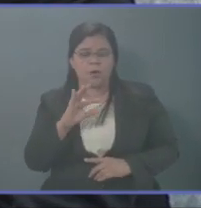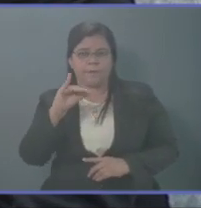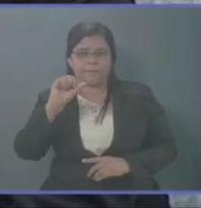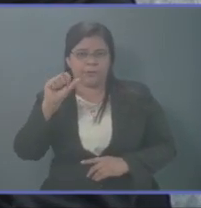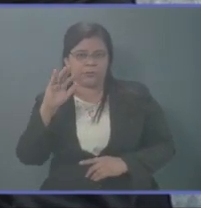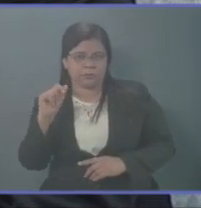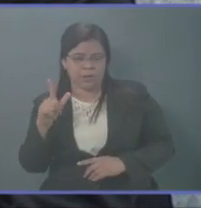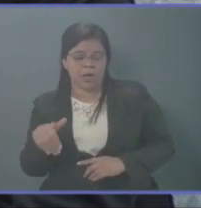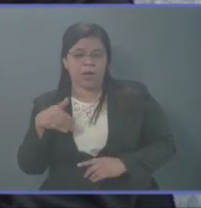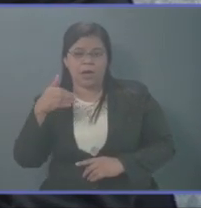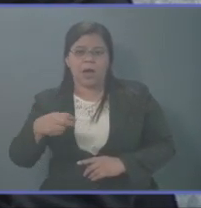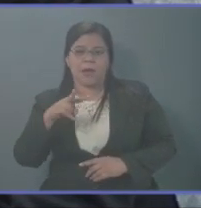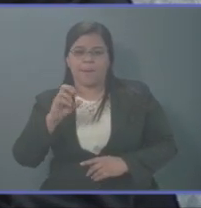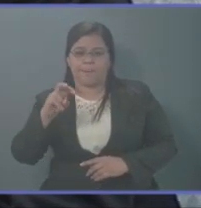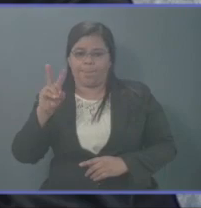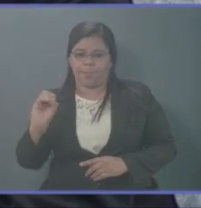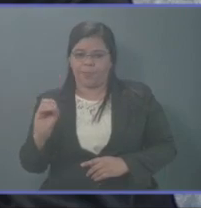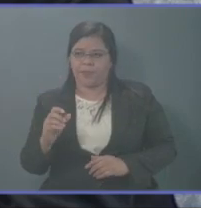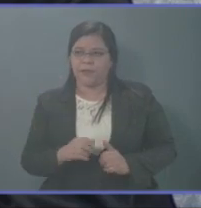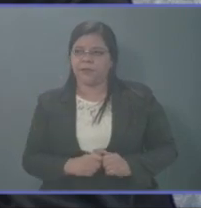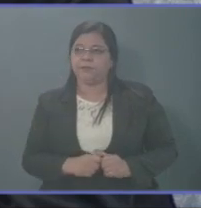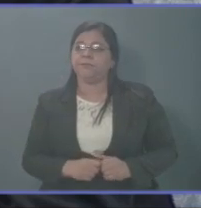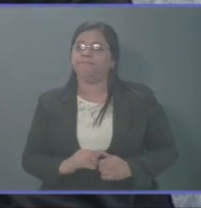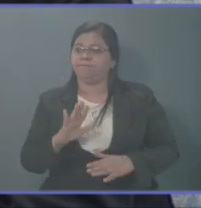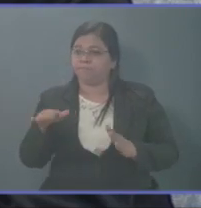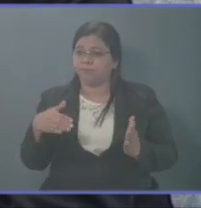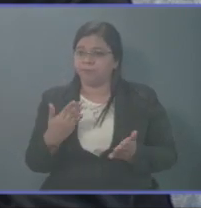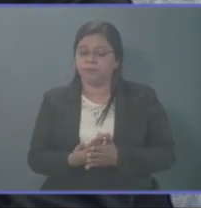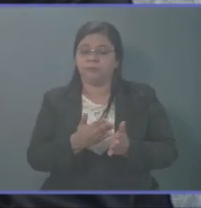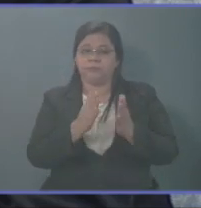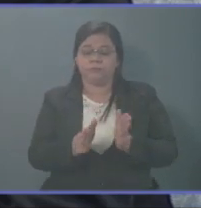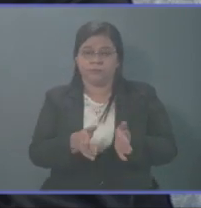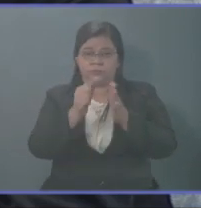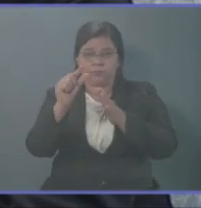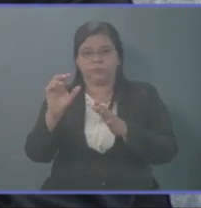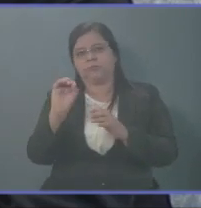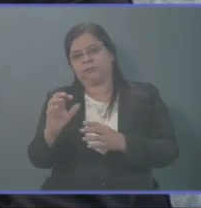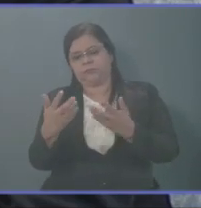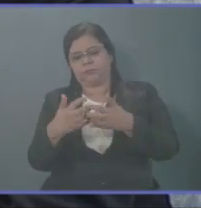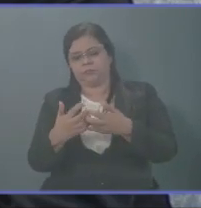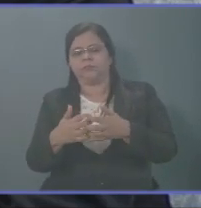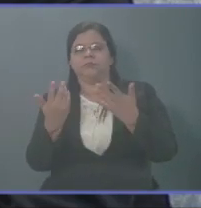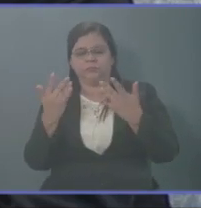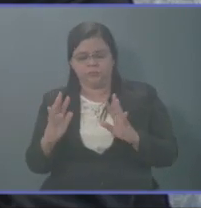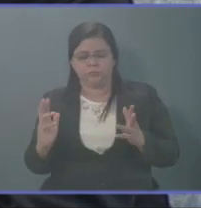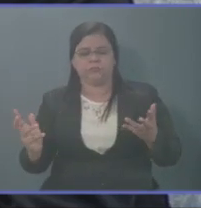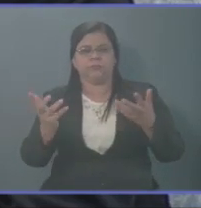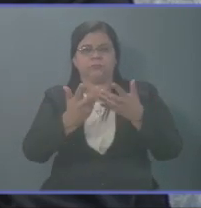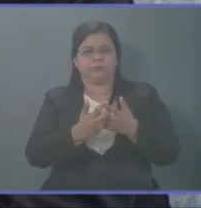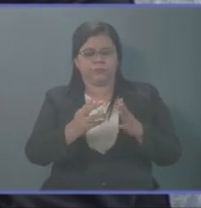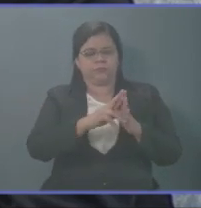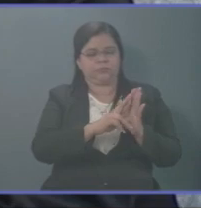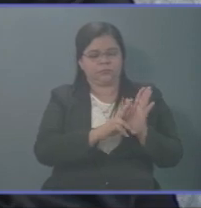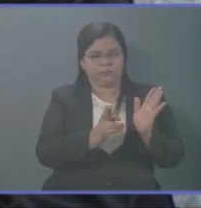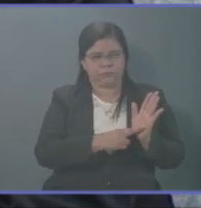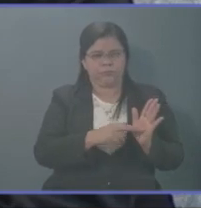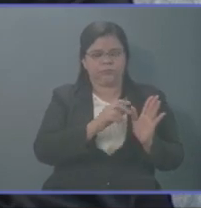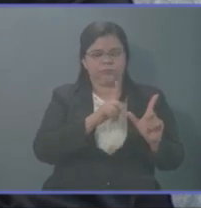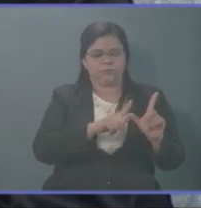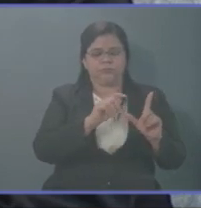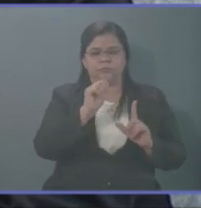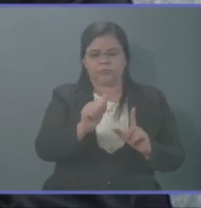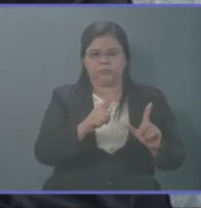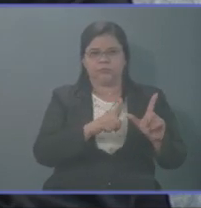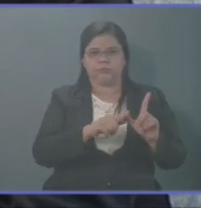de 2020 para todos aquellos contribuyentes que cumplan las condiciones de los literales A y B del